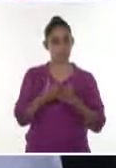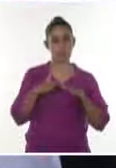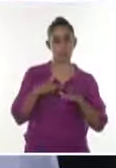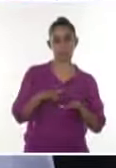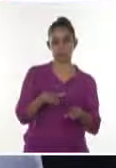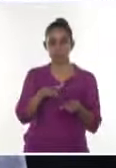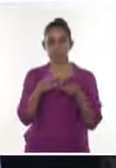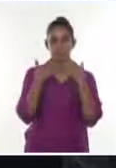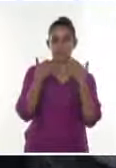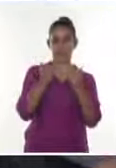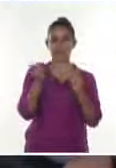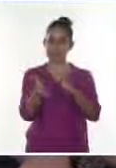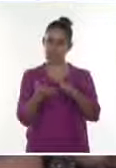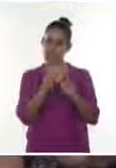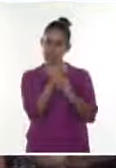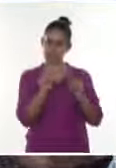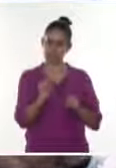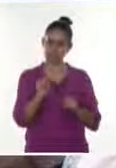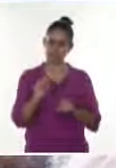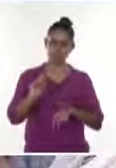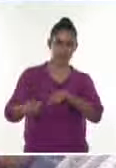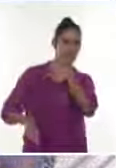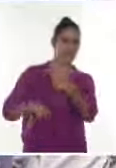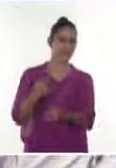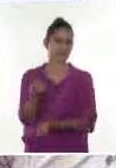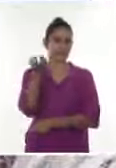¿Esa caña da para la zafra que viene? Sí,